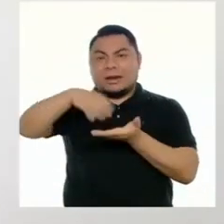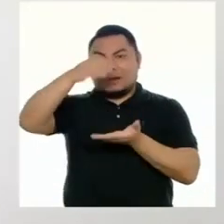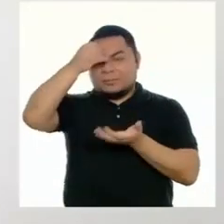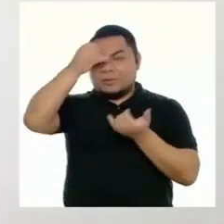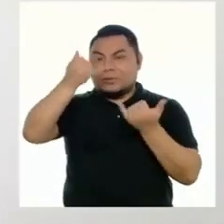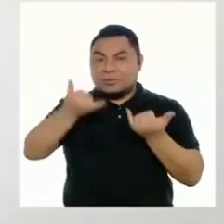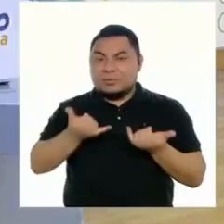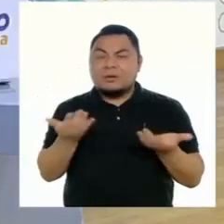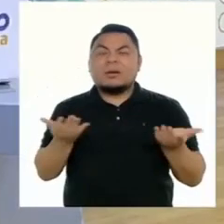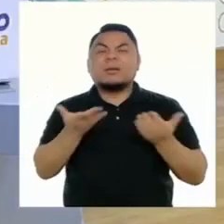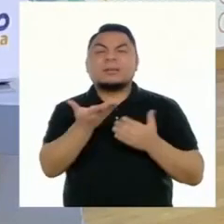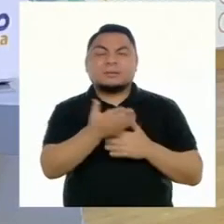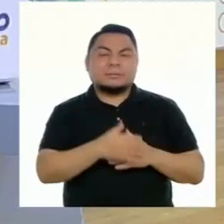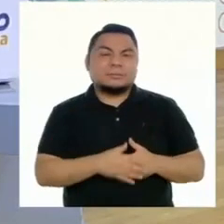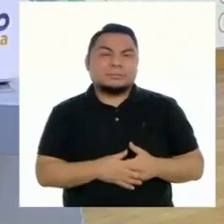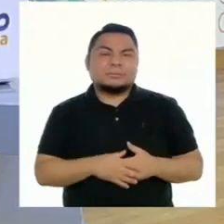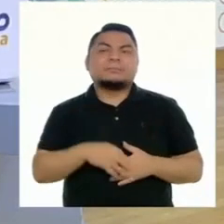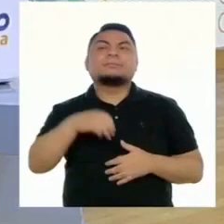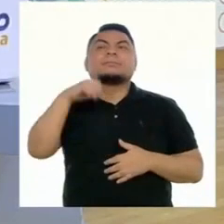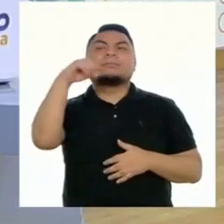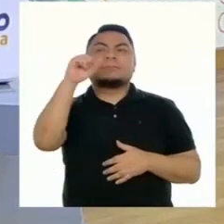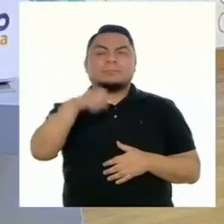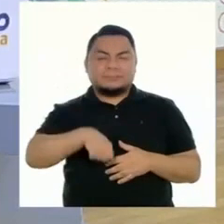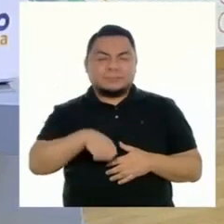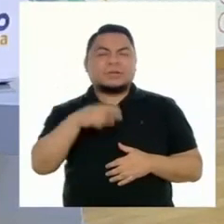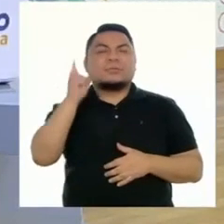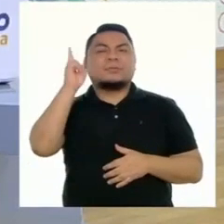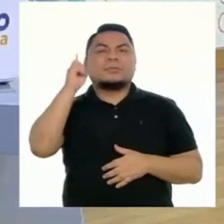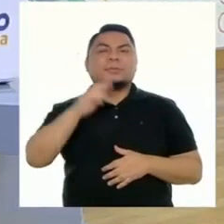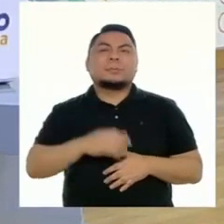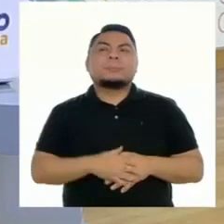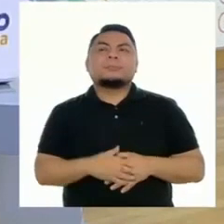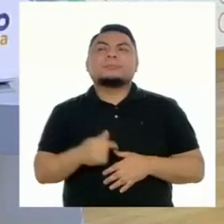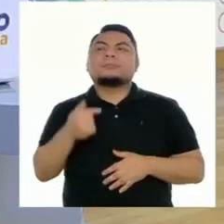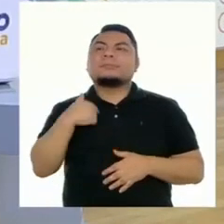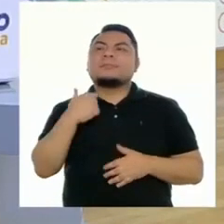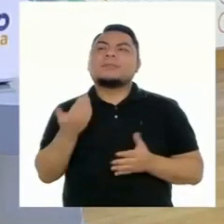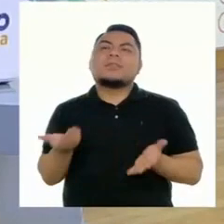aprendido hoy día? Por supuesto, profesora.